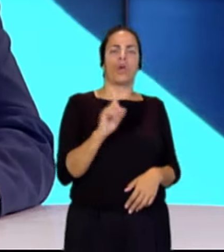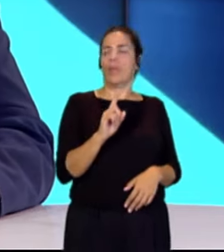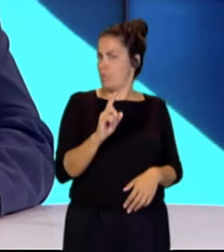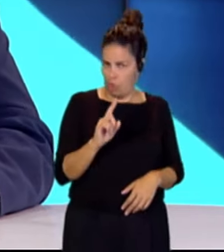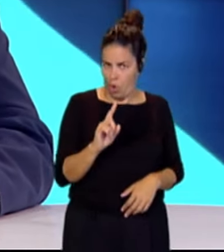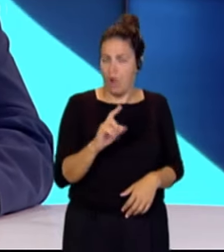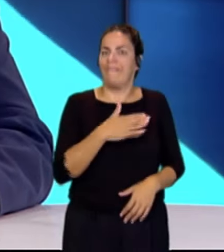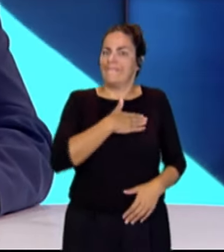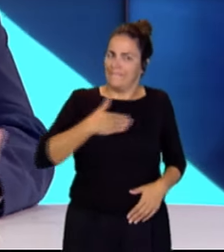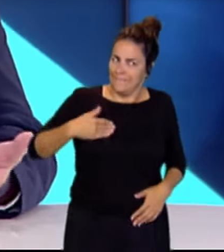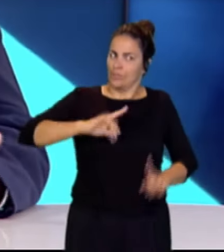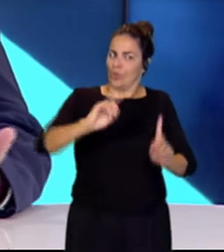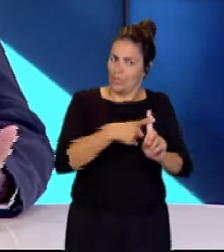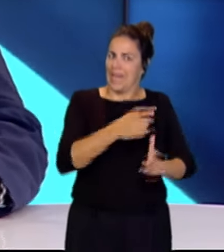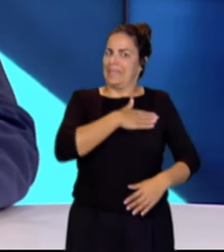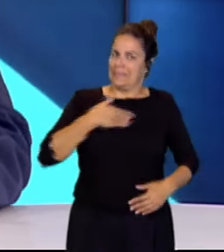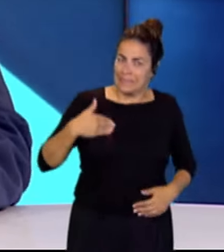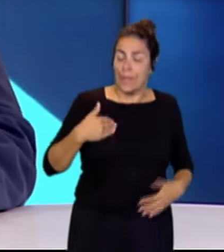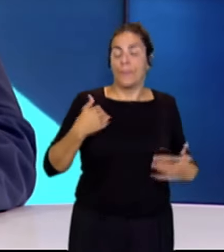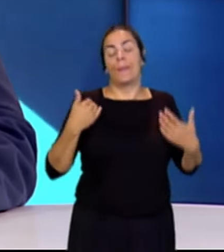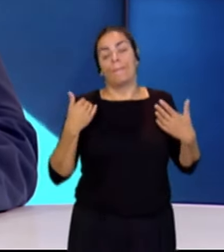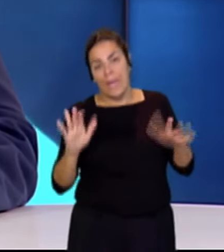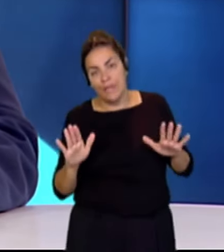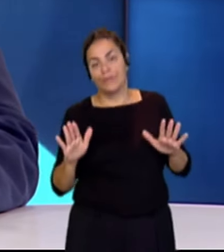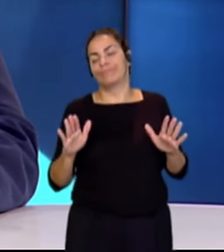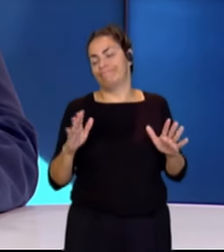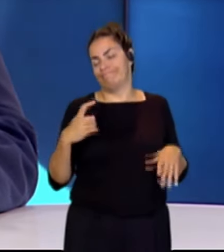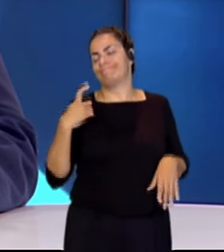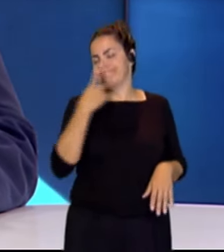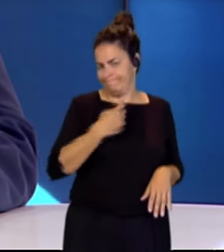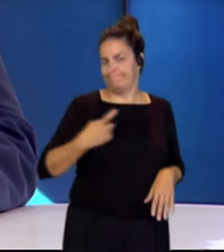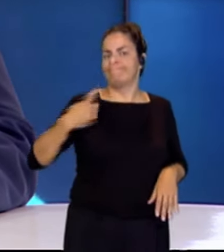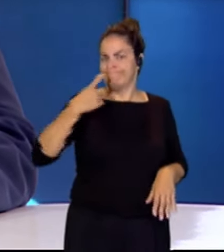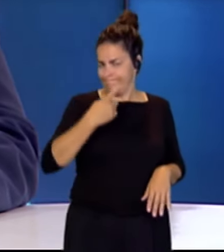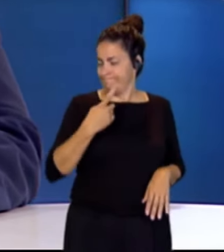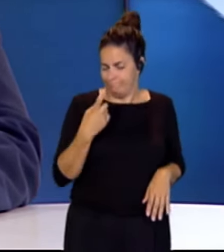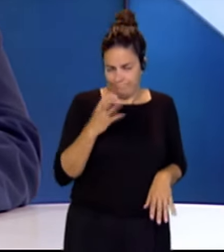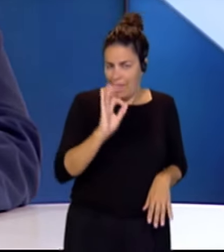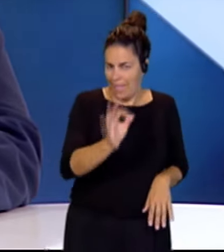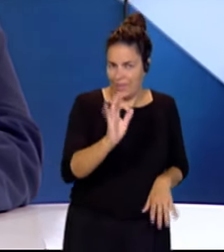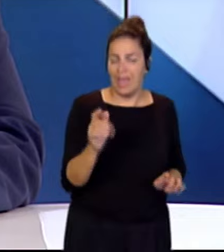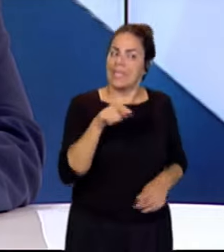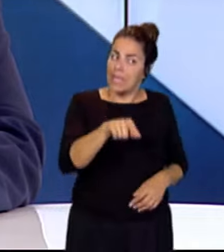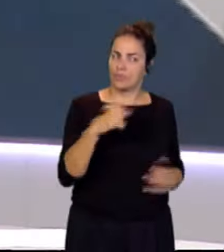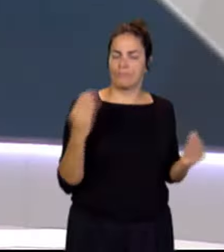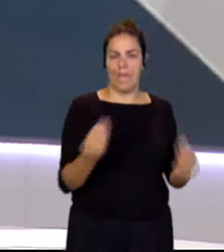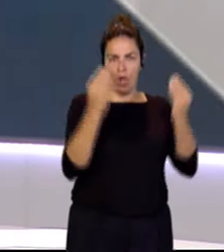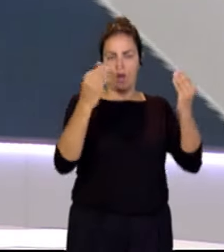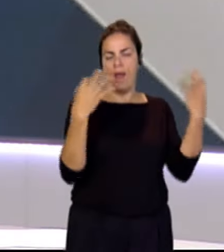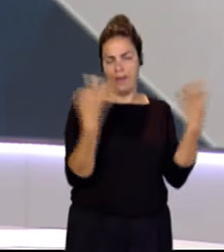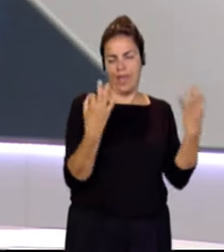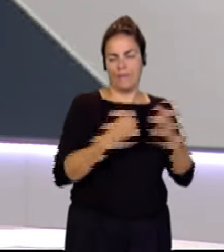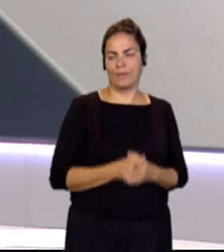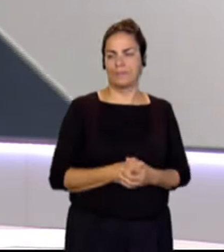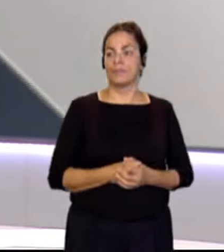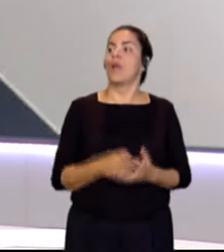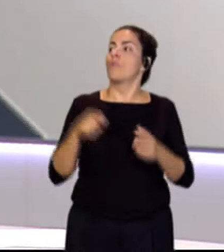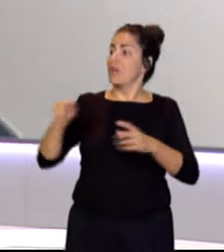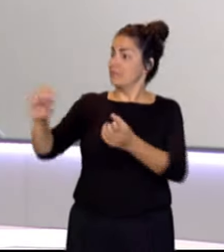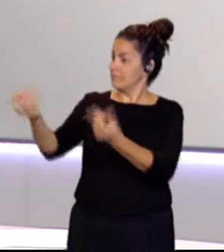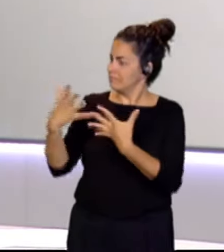voluntad para solucionarlo Pero es verdad que seguimos tardando Y eso es una cosa que tenemos que mejorar Pues esa es la respuesta que haremos